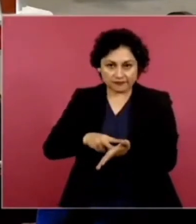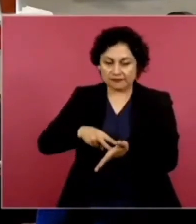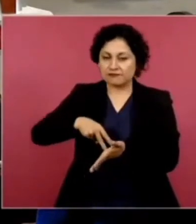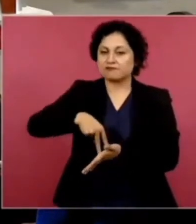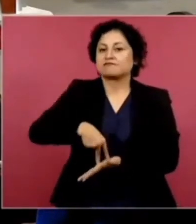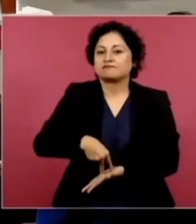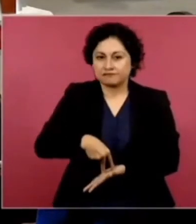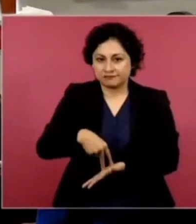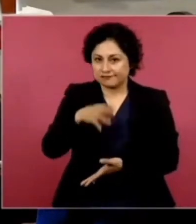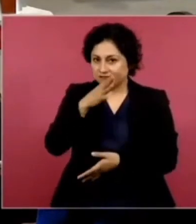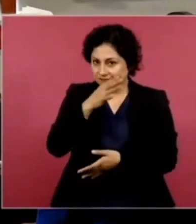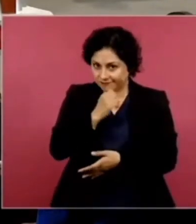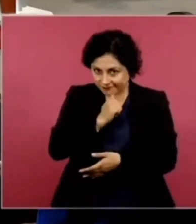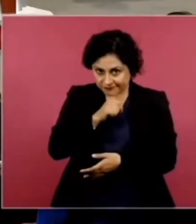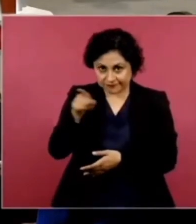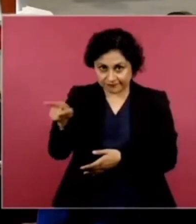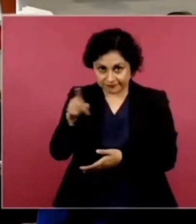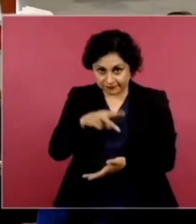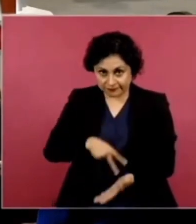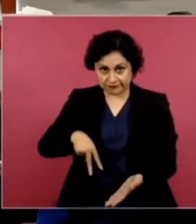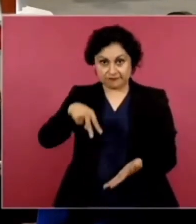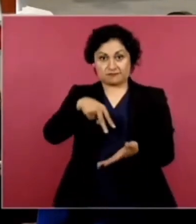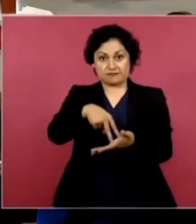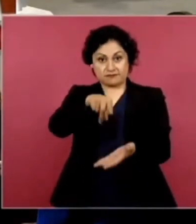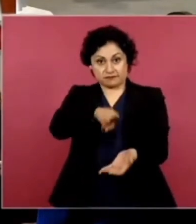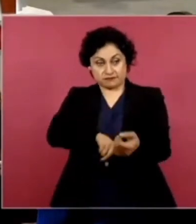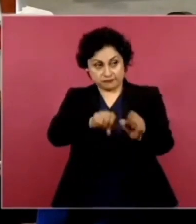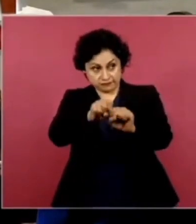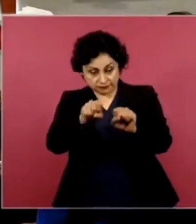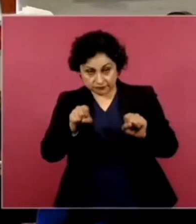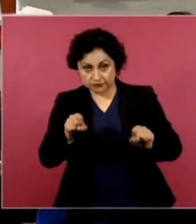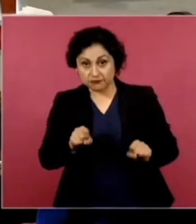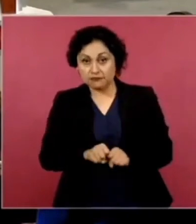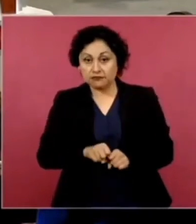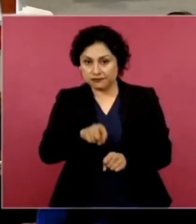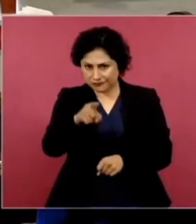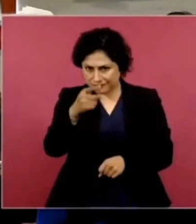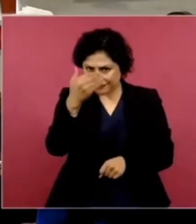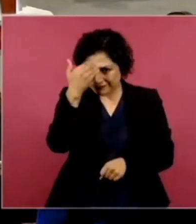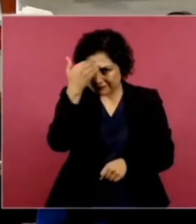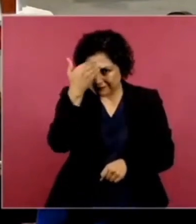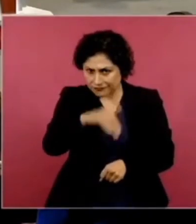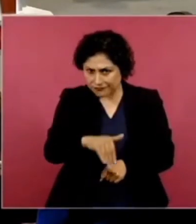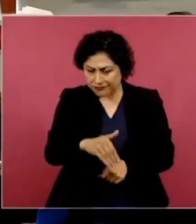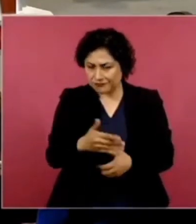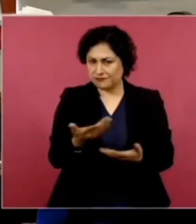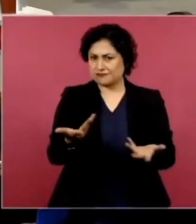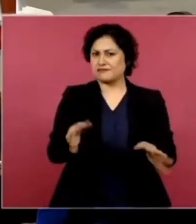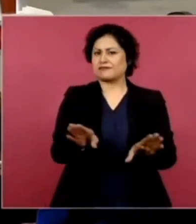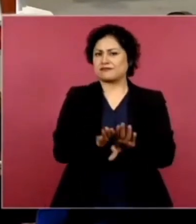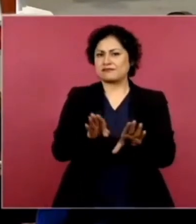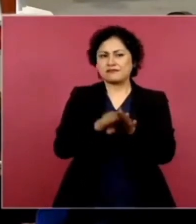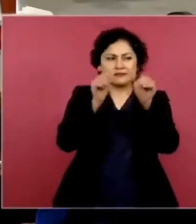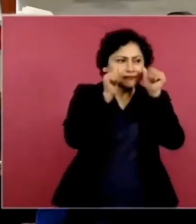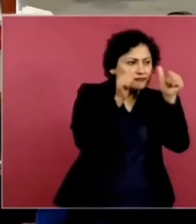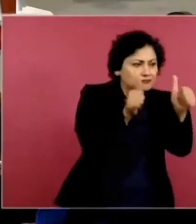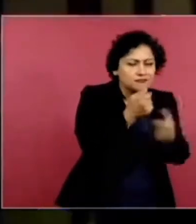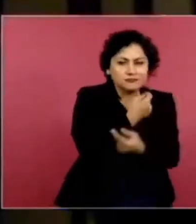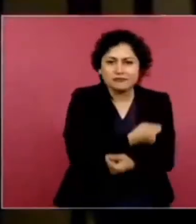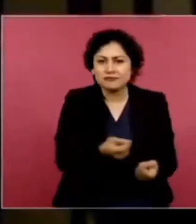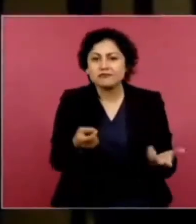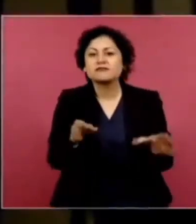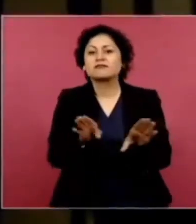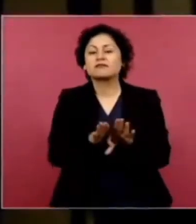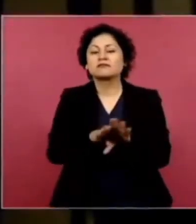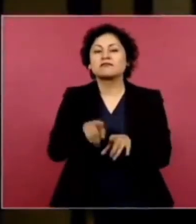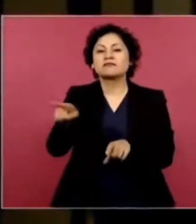que mucho menos puede estar enfrente del aula. Imagínese usted con esta necesidad de atender a los niños, y ella tiene problemas